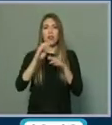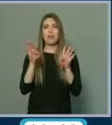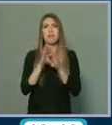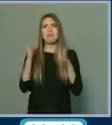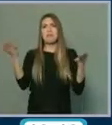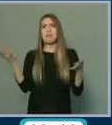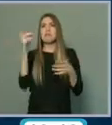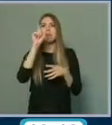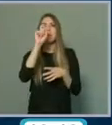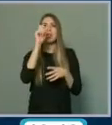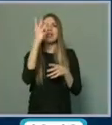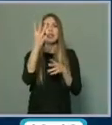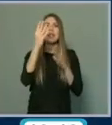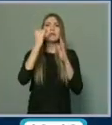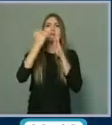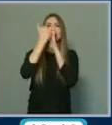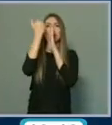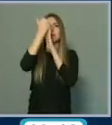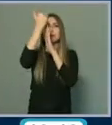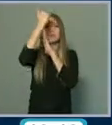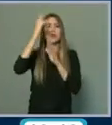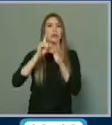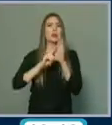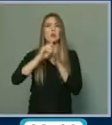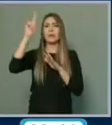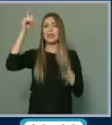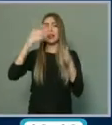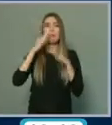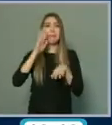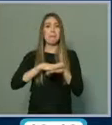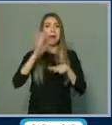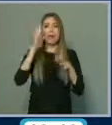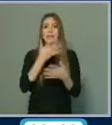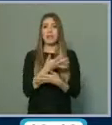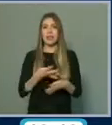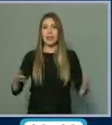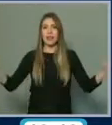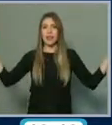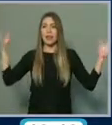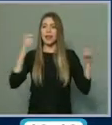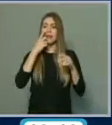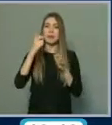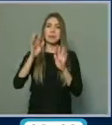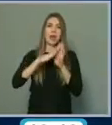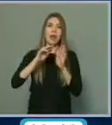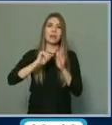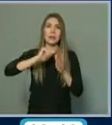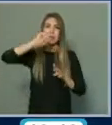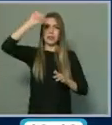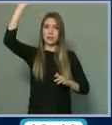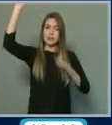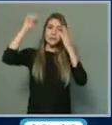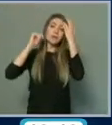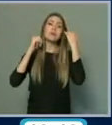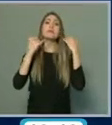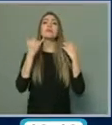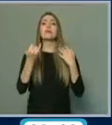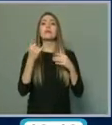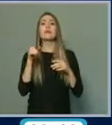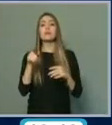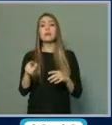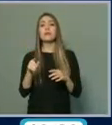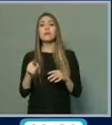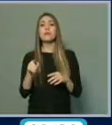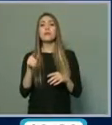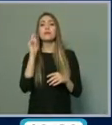Sí. Podría ser. Es un dispositivo tremendo, es el más grande. Casa. ahí nomás. Y bueno, ¿qué es lo